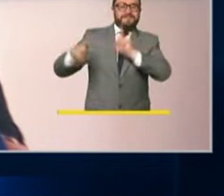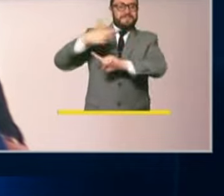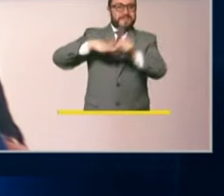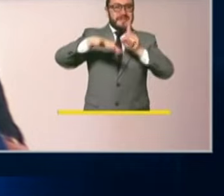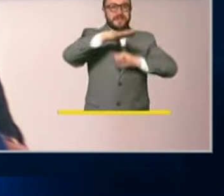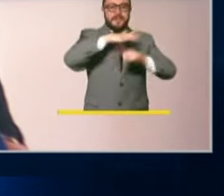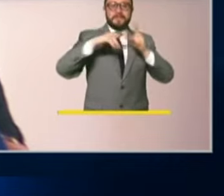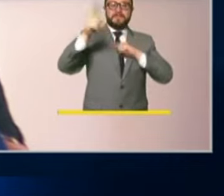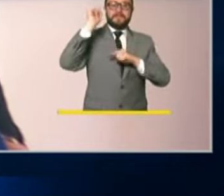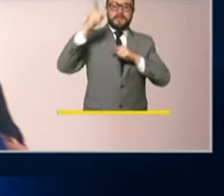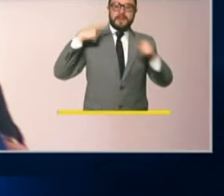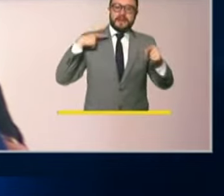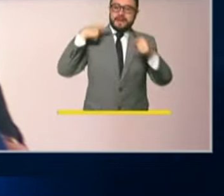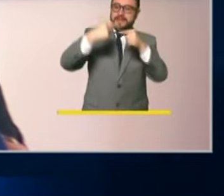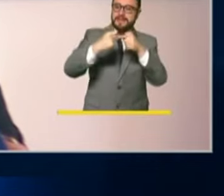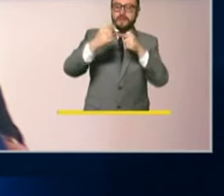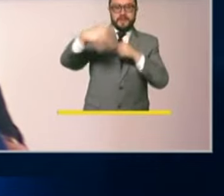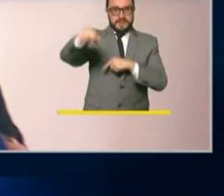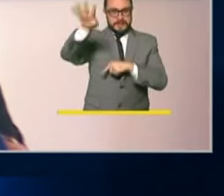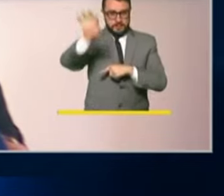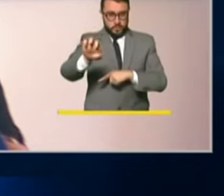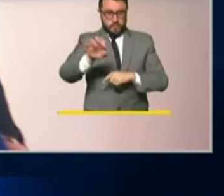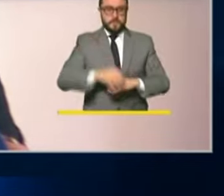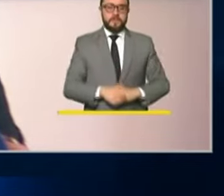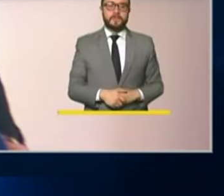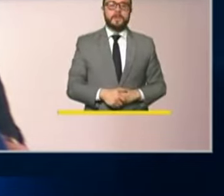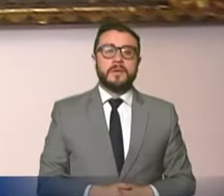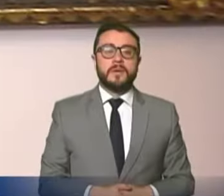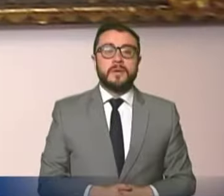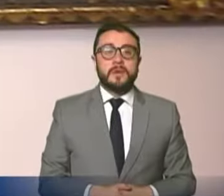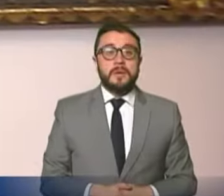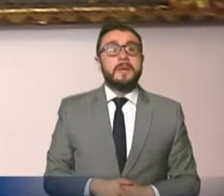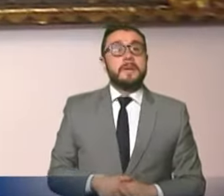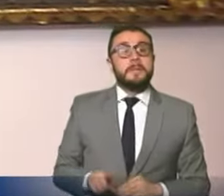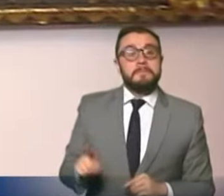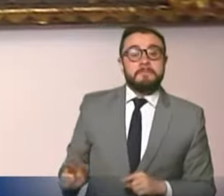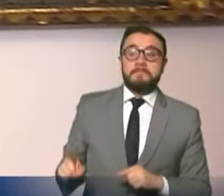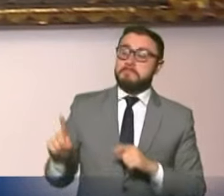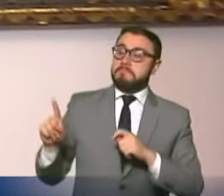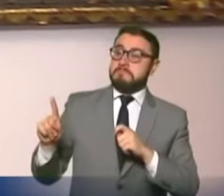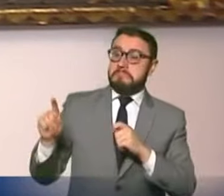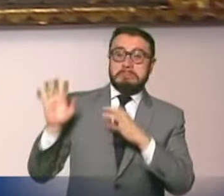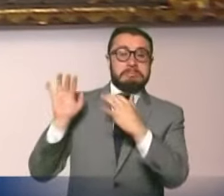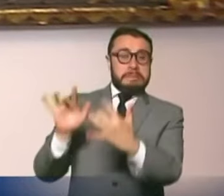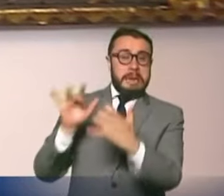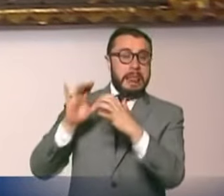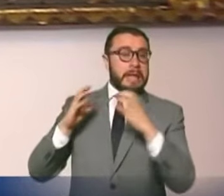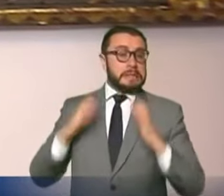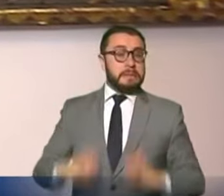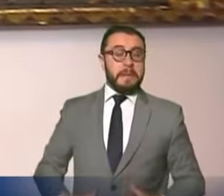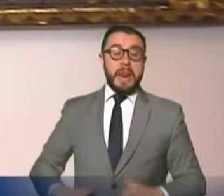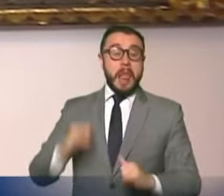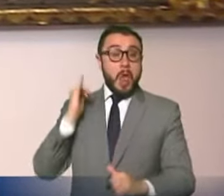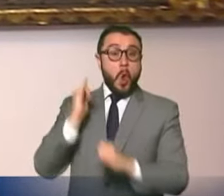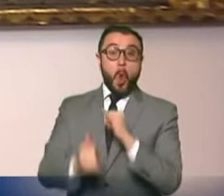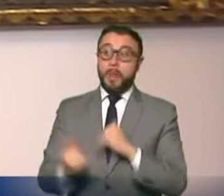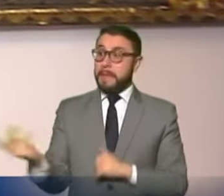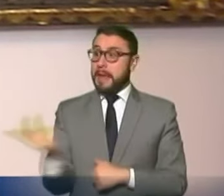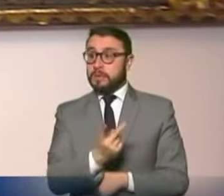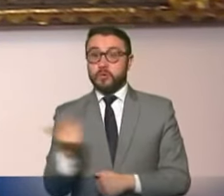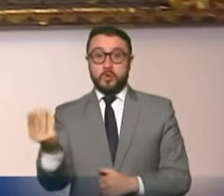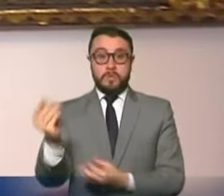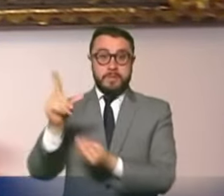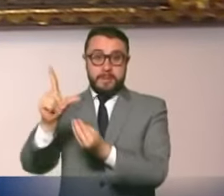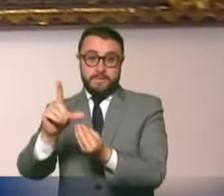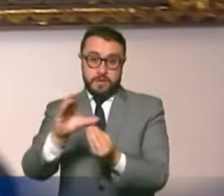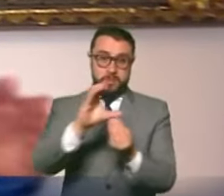en este caso para ayudar, coadyuvar a la situación crítica climática. El presidente